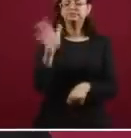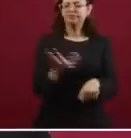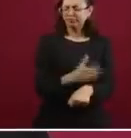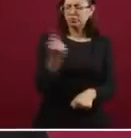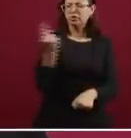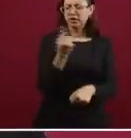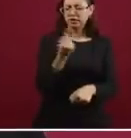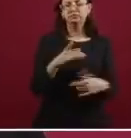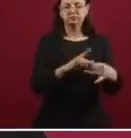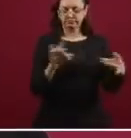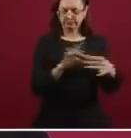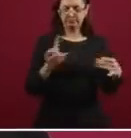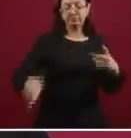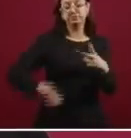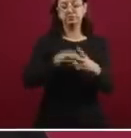y 2